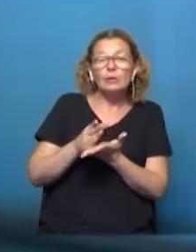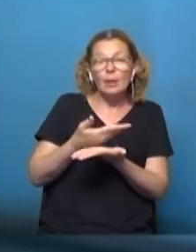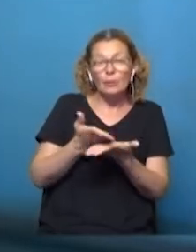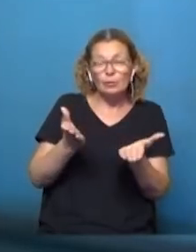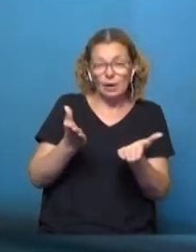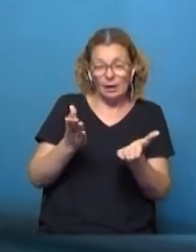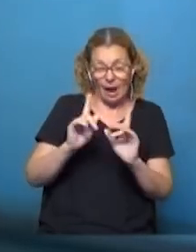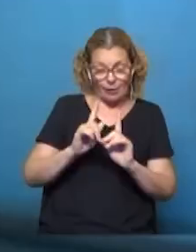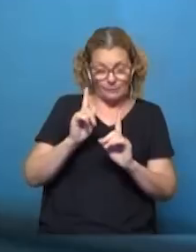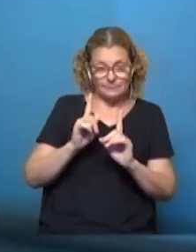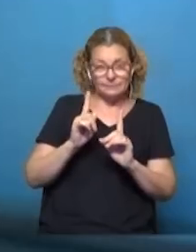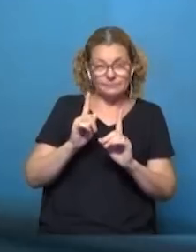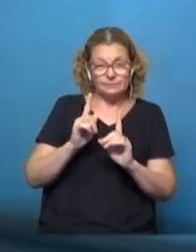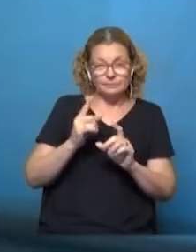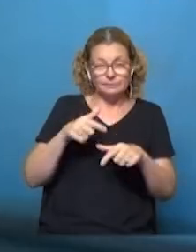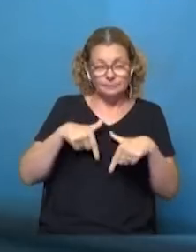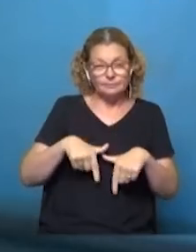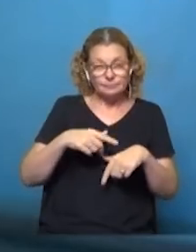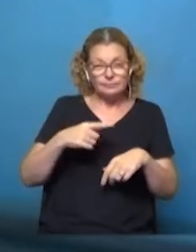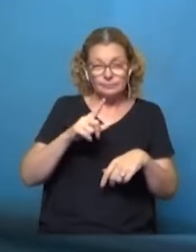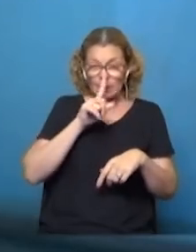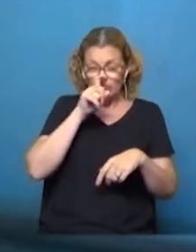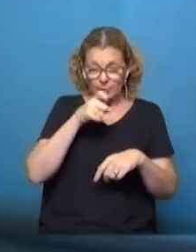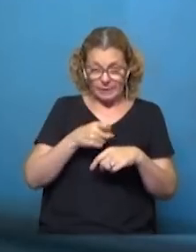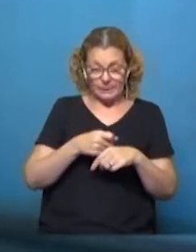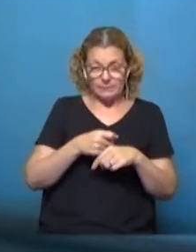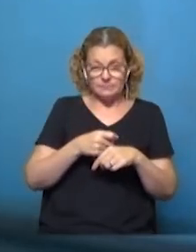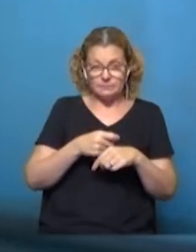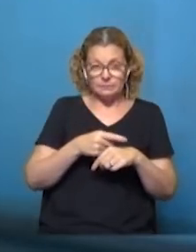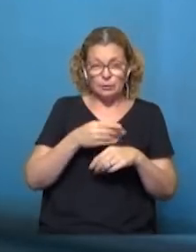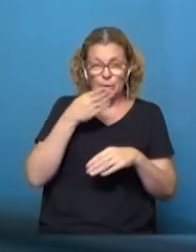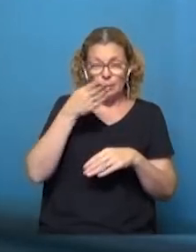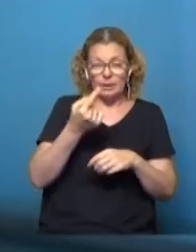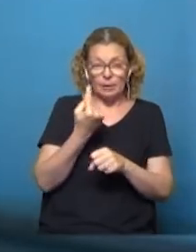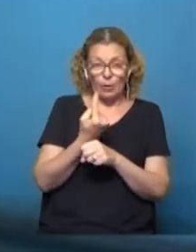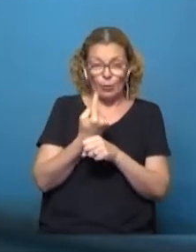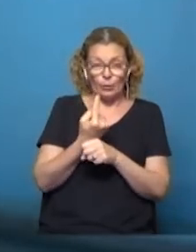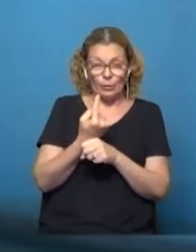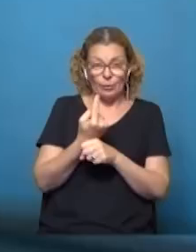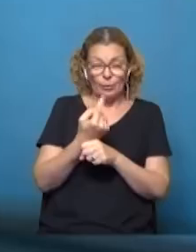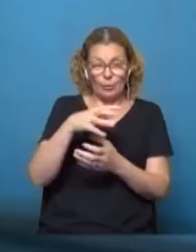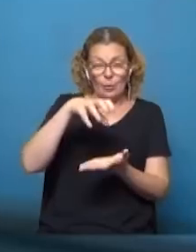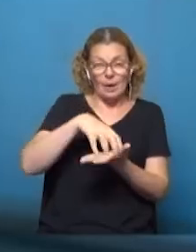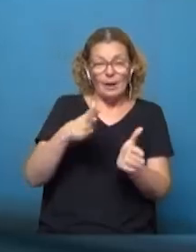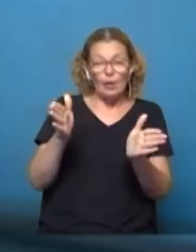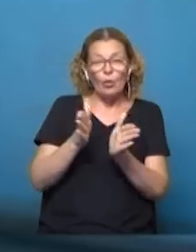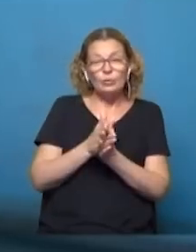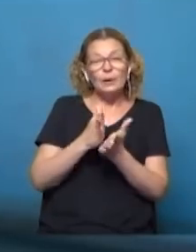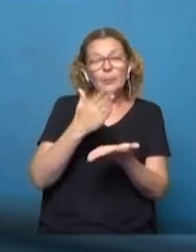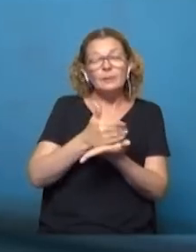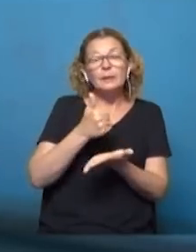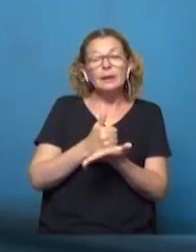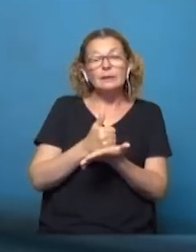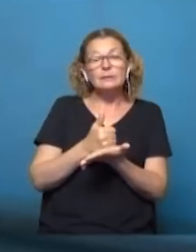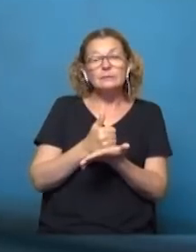voy a mostrar un hecho a la intendenta de Montevideo por no ir a una sesión de la de la junta departamental